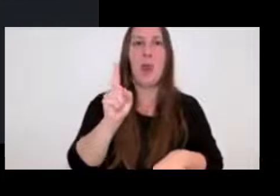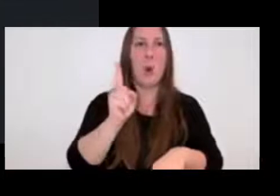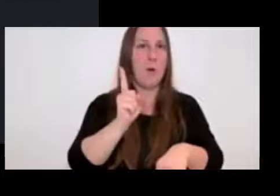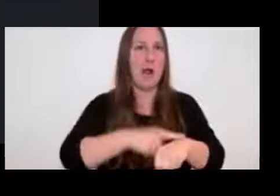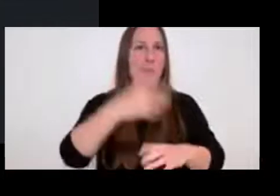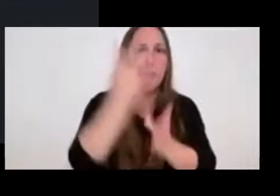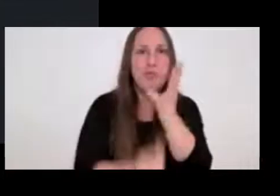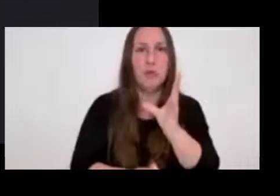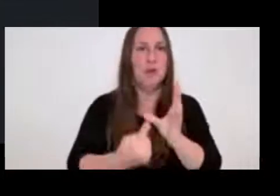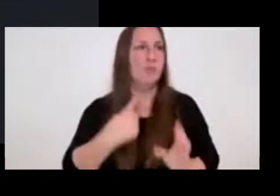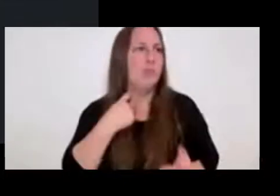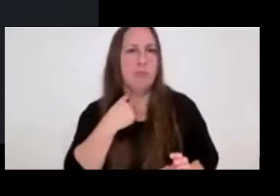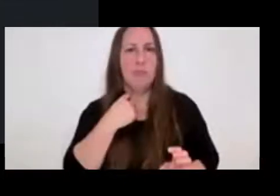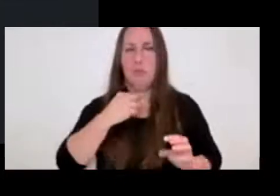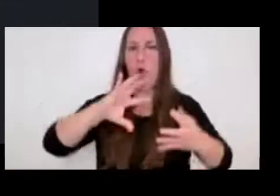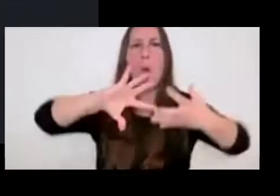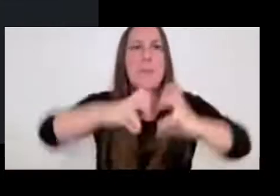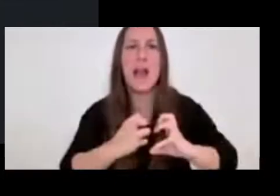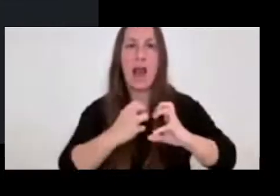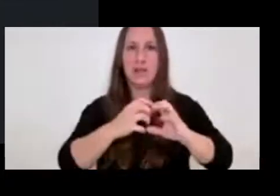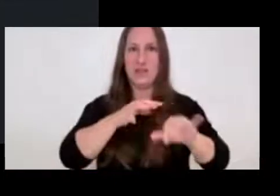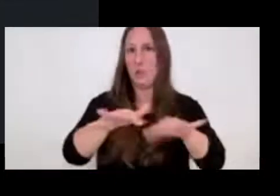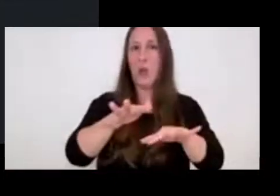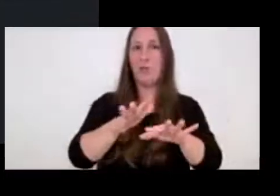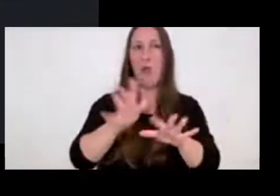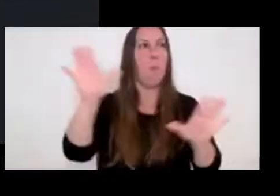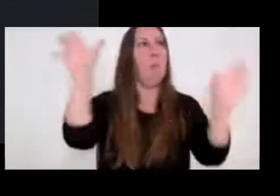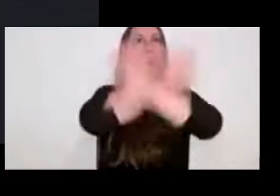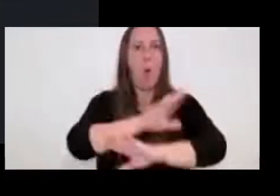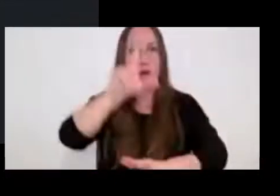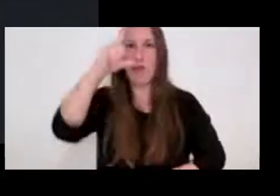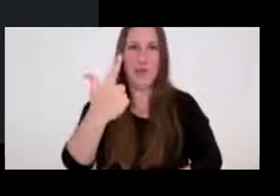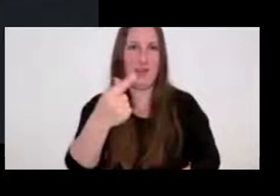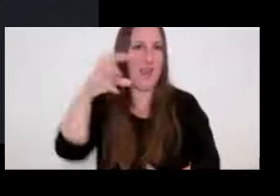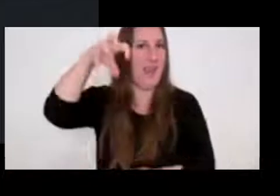puede explotar una mina en cualquier momento, ¿no? Una contingencia.